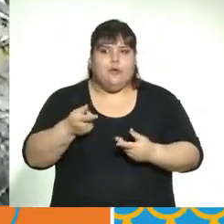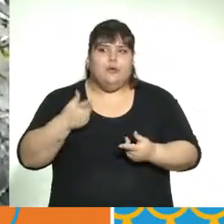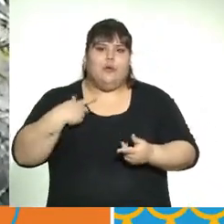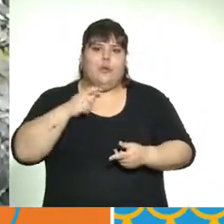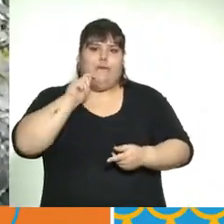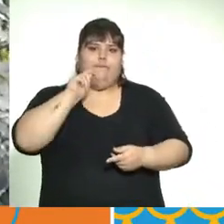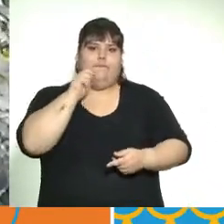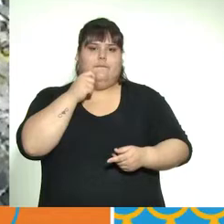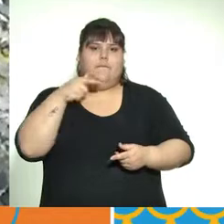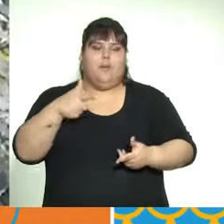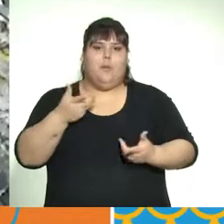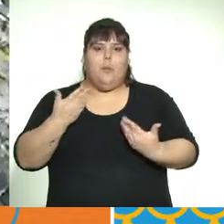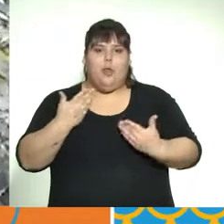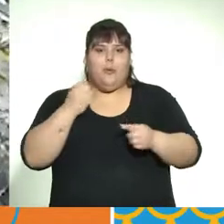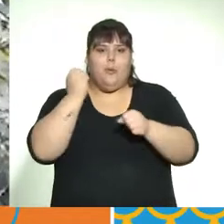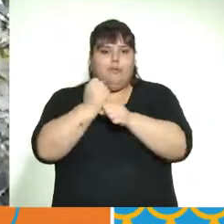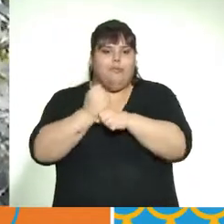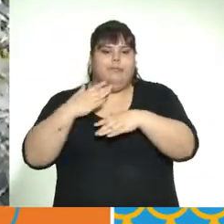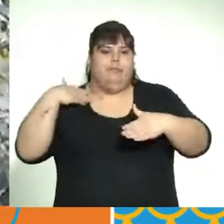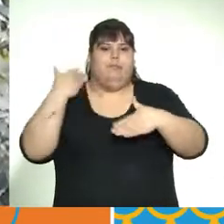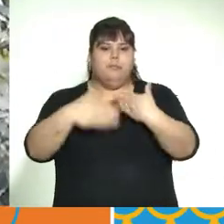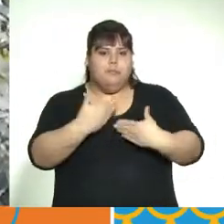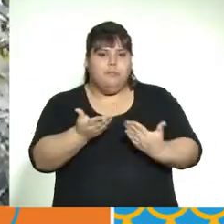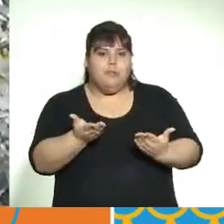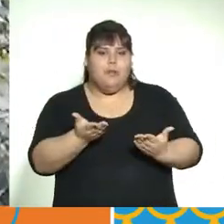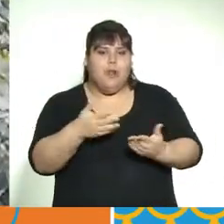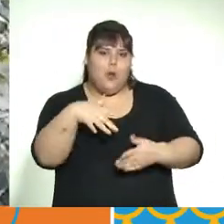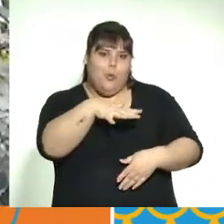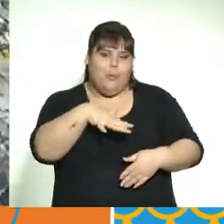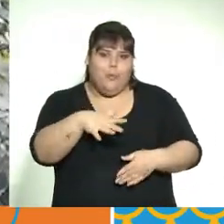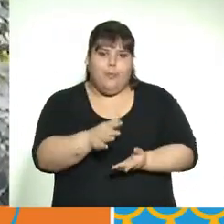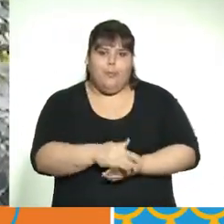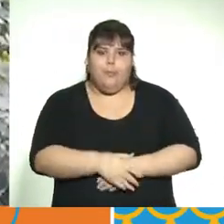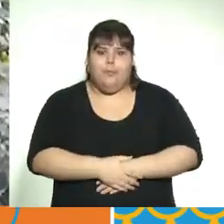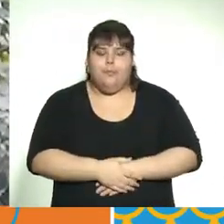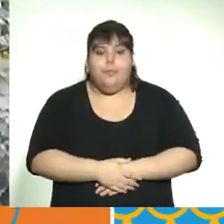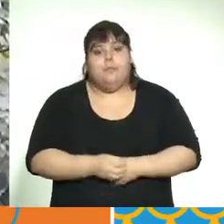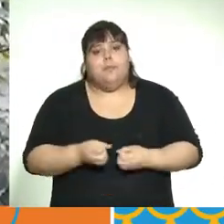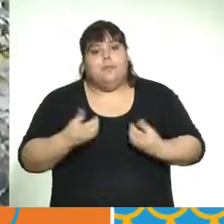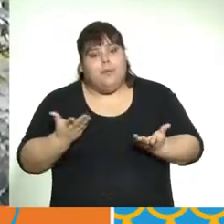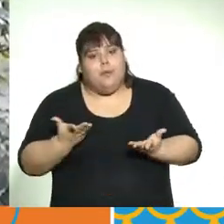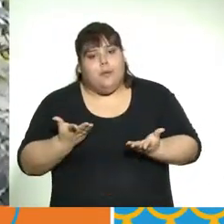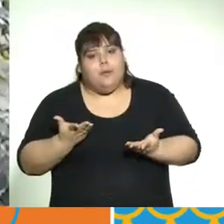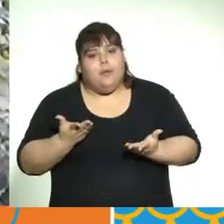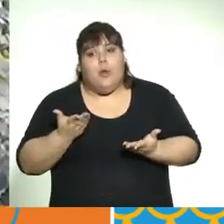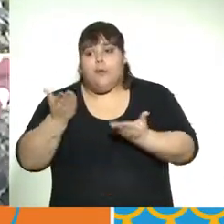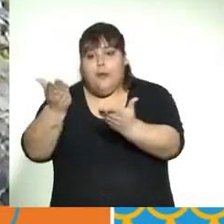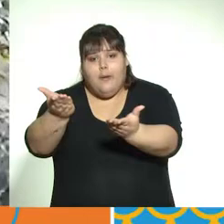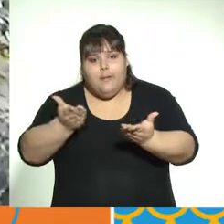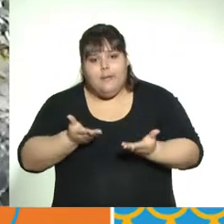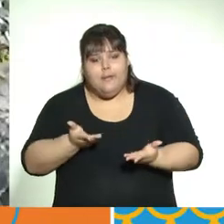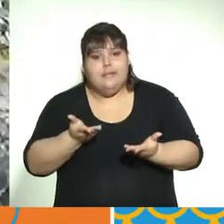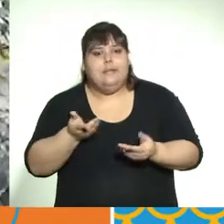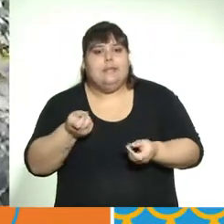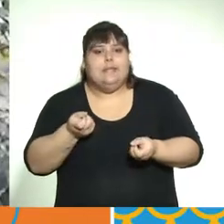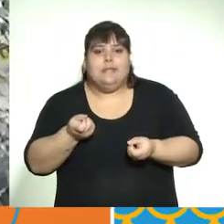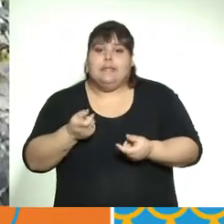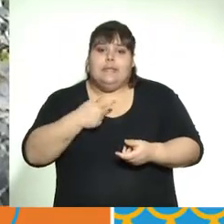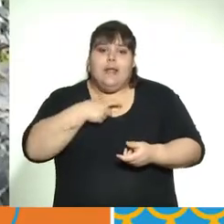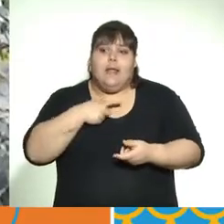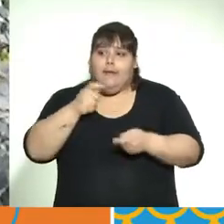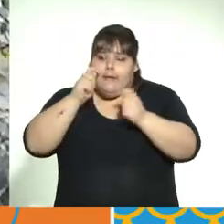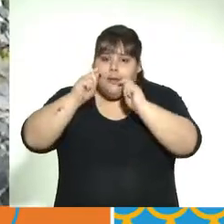de la cual disfrutamos y con la cual podemos trabajar en este lugar. Así que bueno, quedan invitados